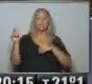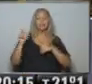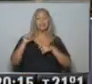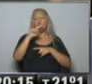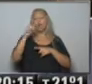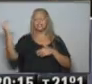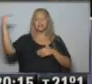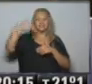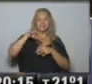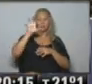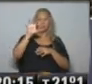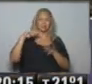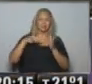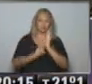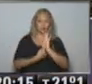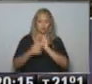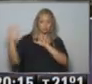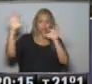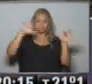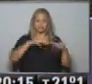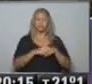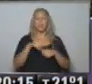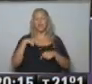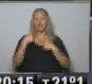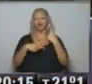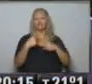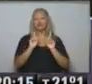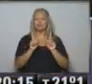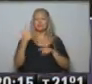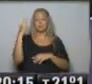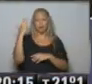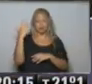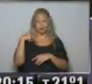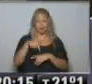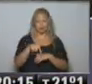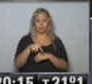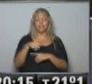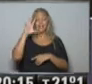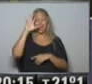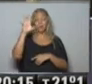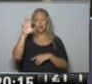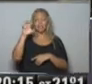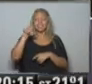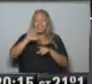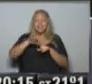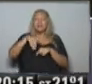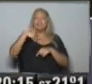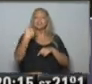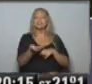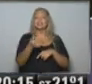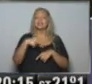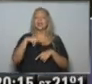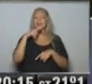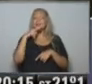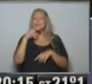oeste de la provincia y de la ciudad de Buenos Aires Así que continuarán las condiciones de tiempo inestables y Recuerden que el mejoramiento definitivo recién lo Tendremos que